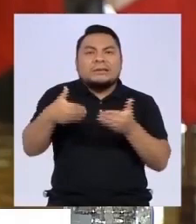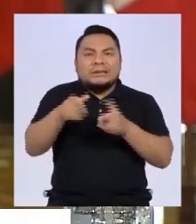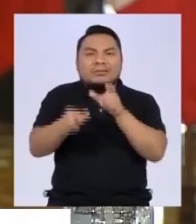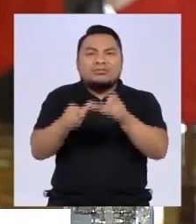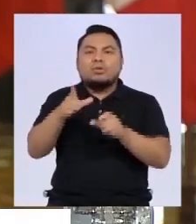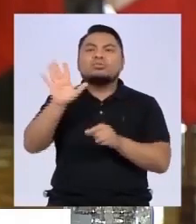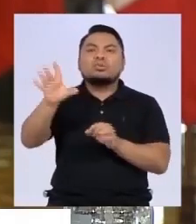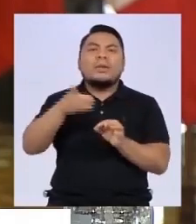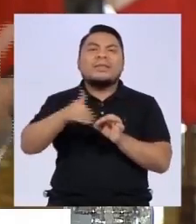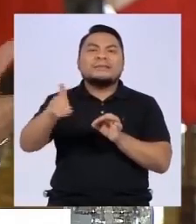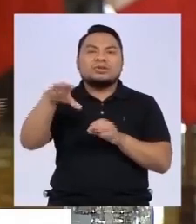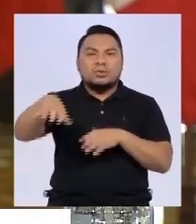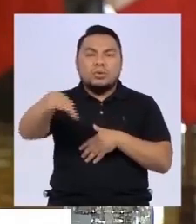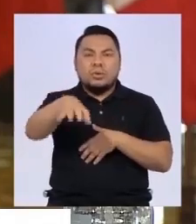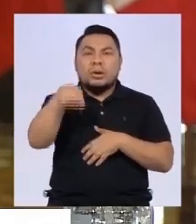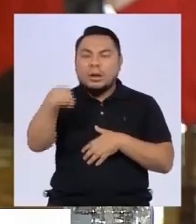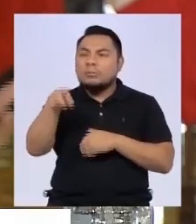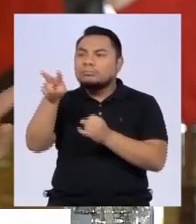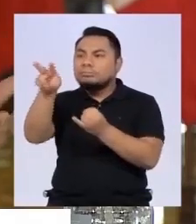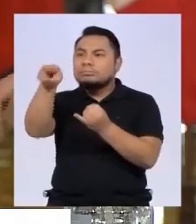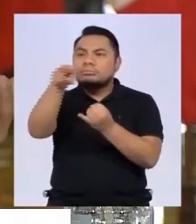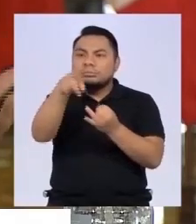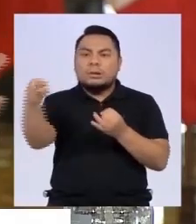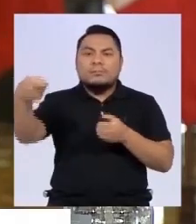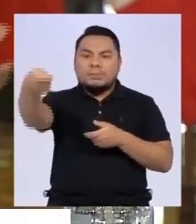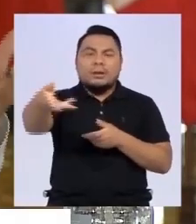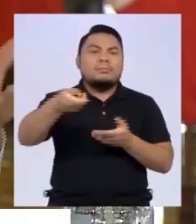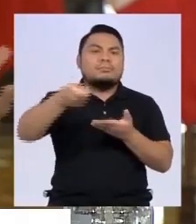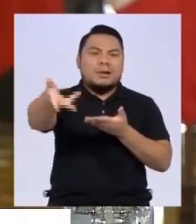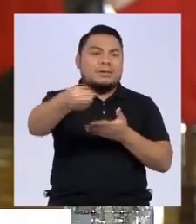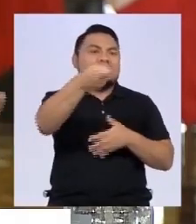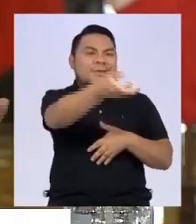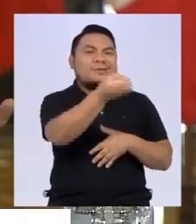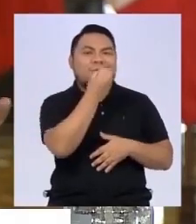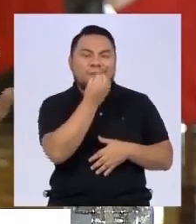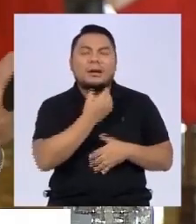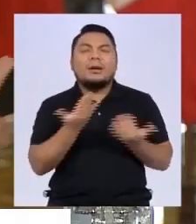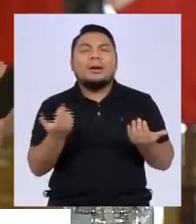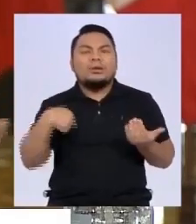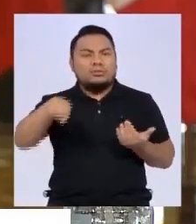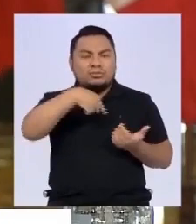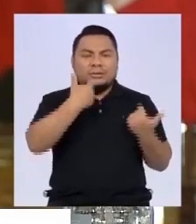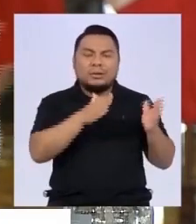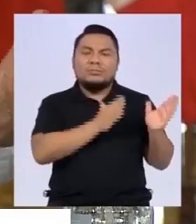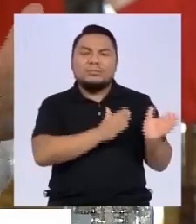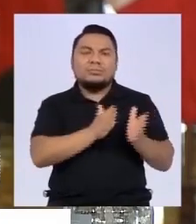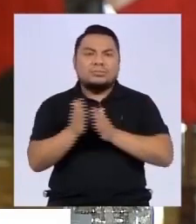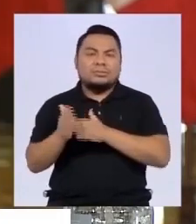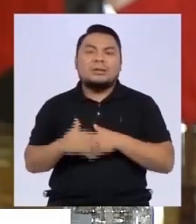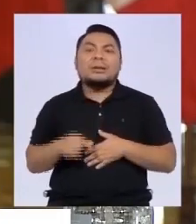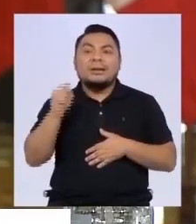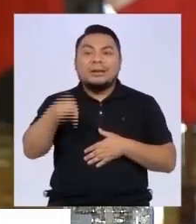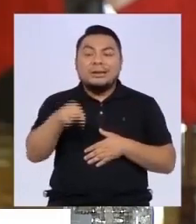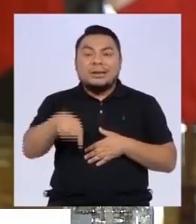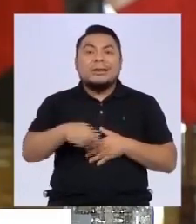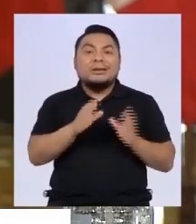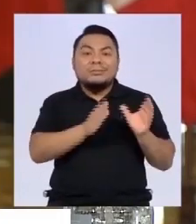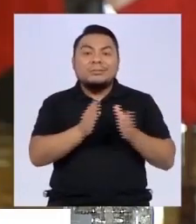población. Nosotros en el Gobierno Nacional estamos organizados a través de 18